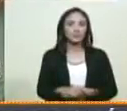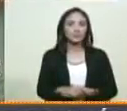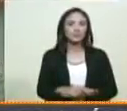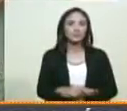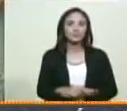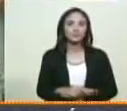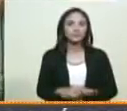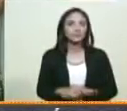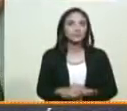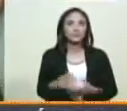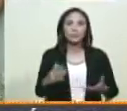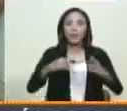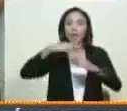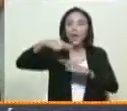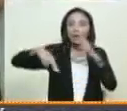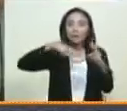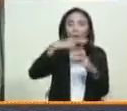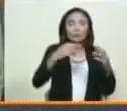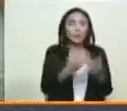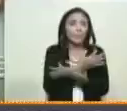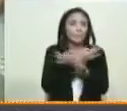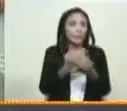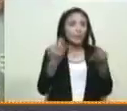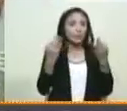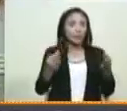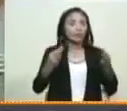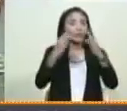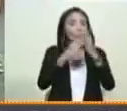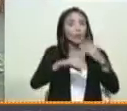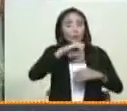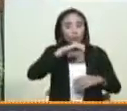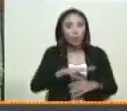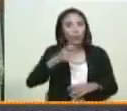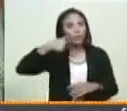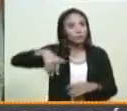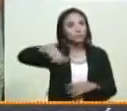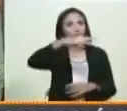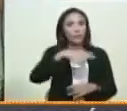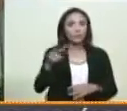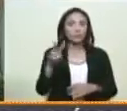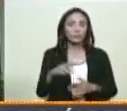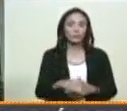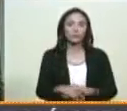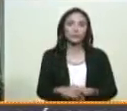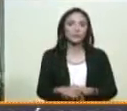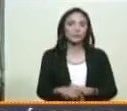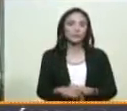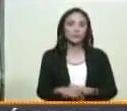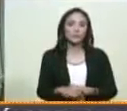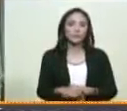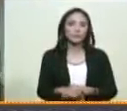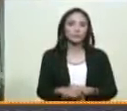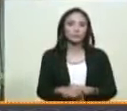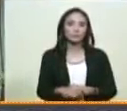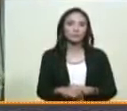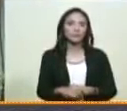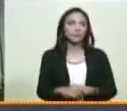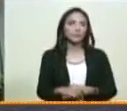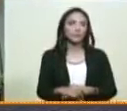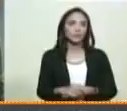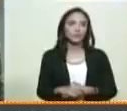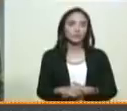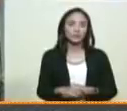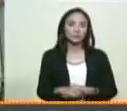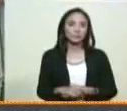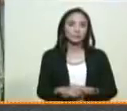es la revolución más grande que pueda vivir un ser humano que sea de verdad humano.